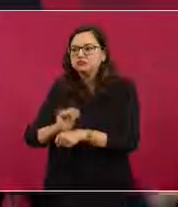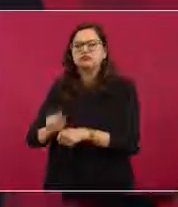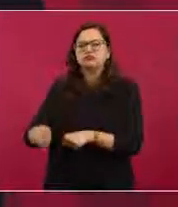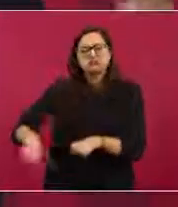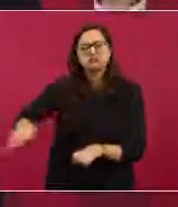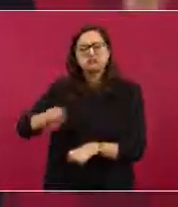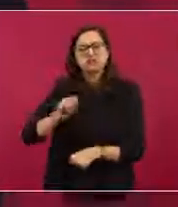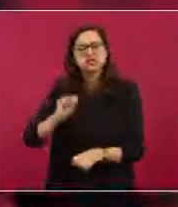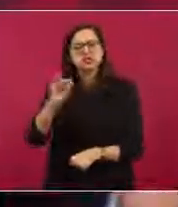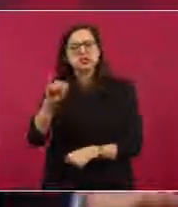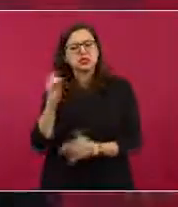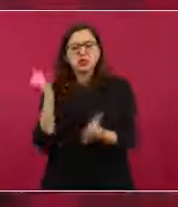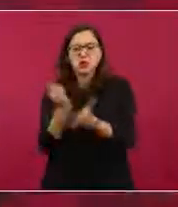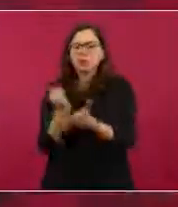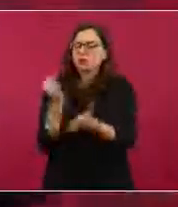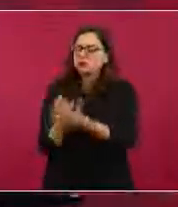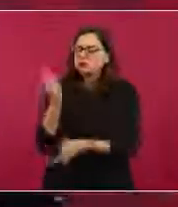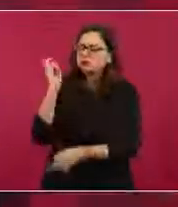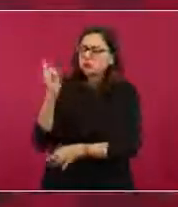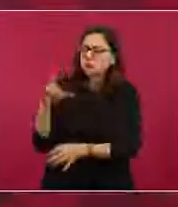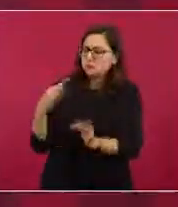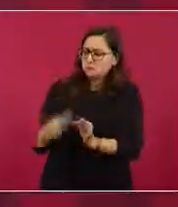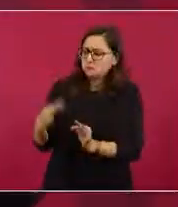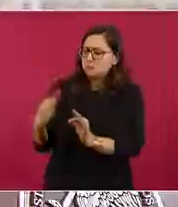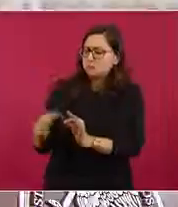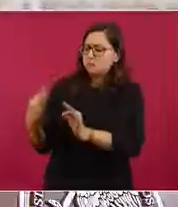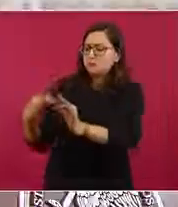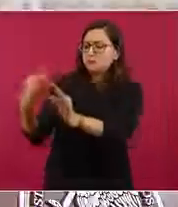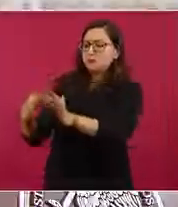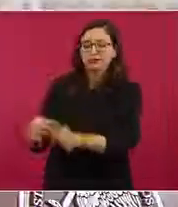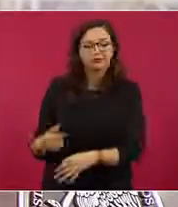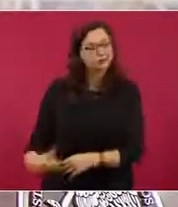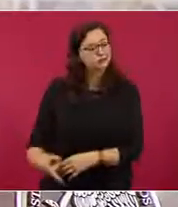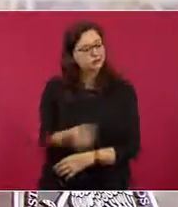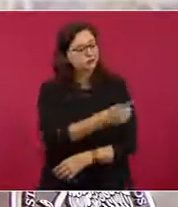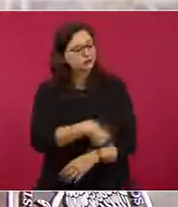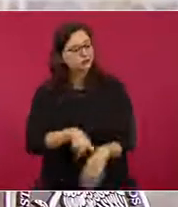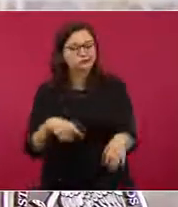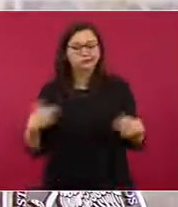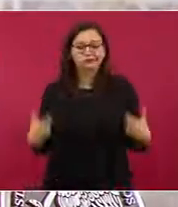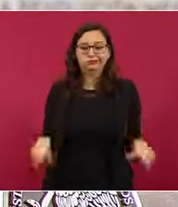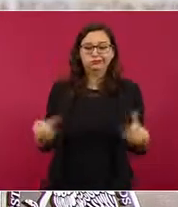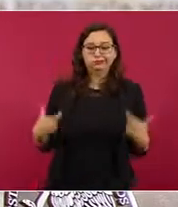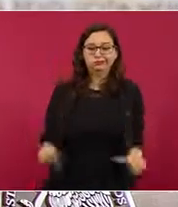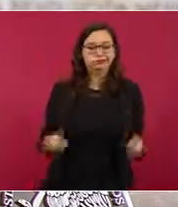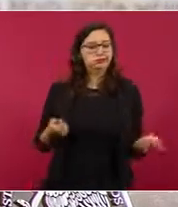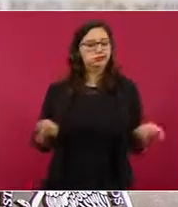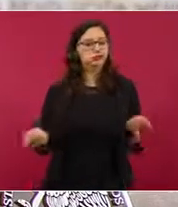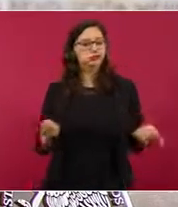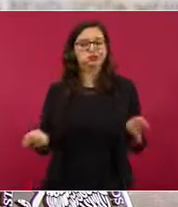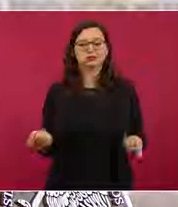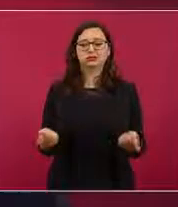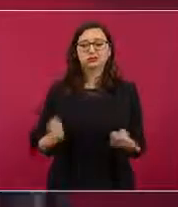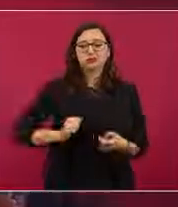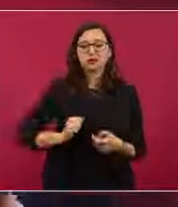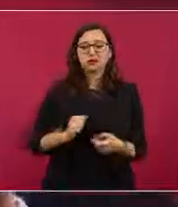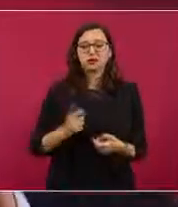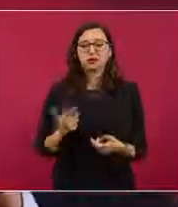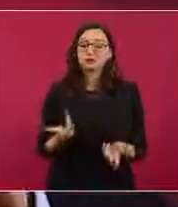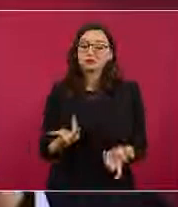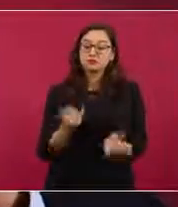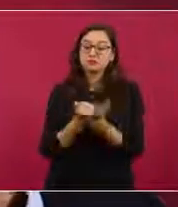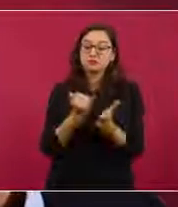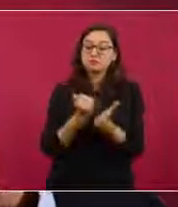los que se sentían dueños de México, esos no pagaban impuestos. Digo